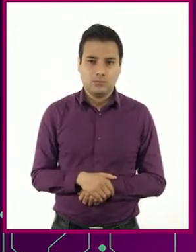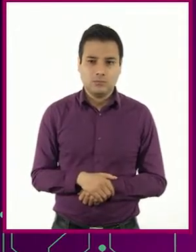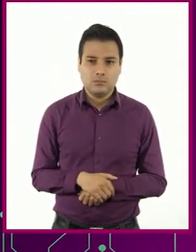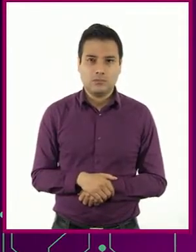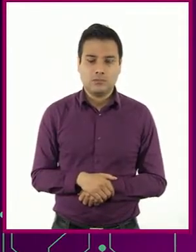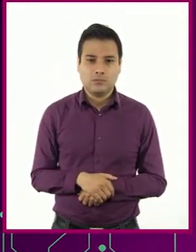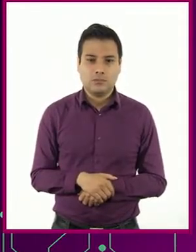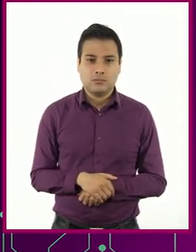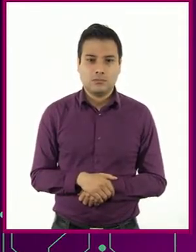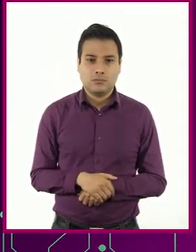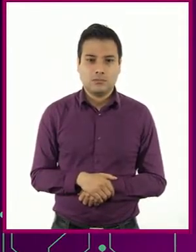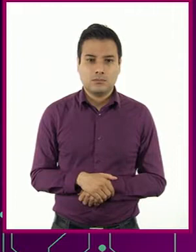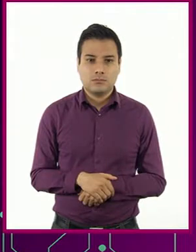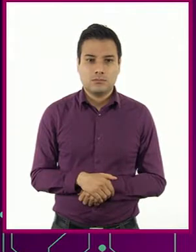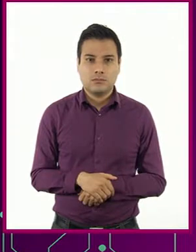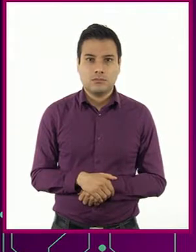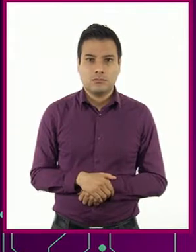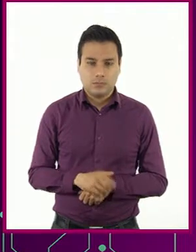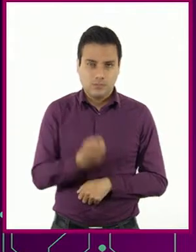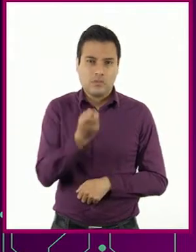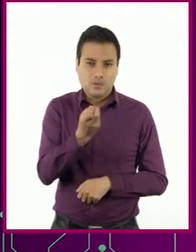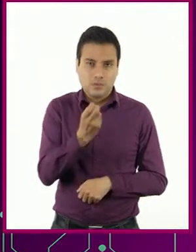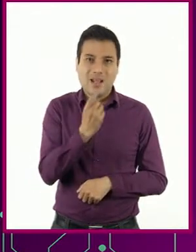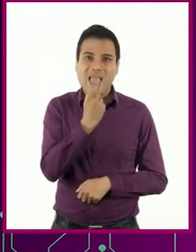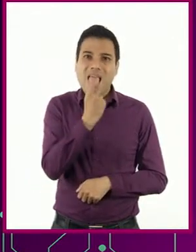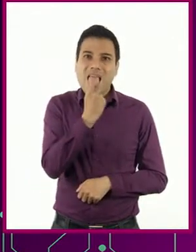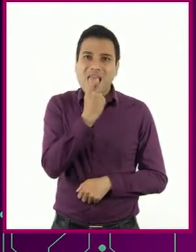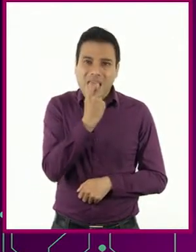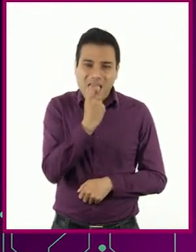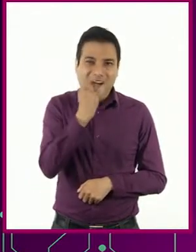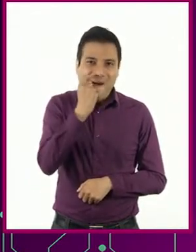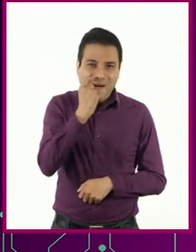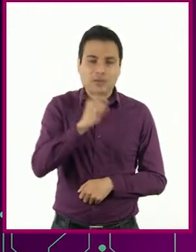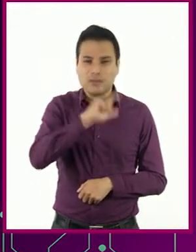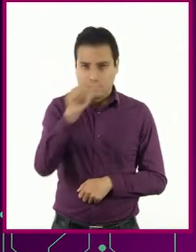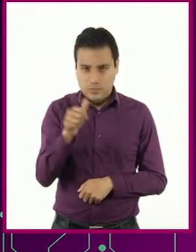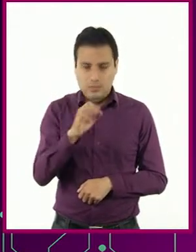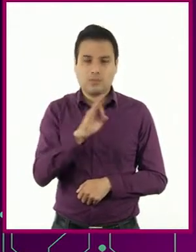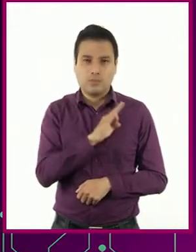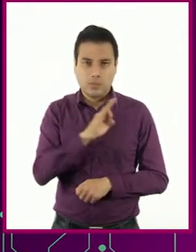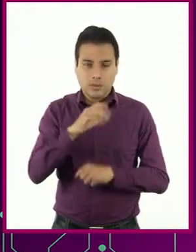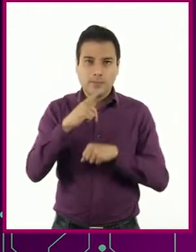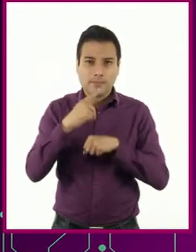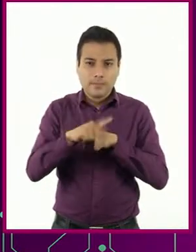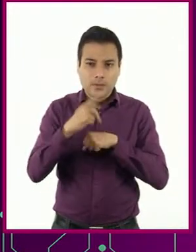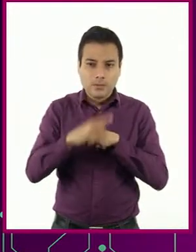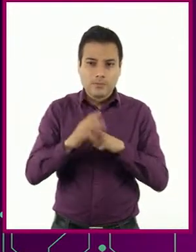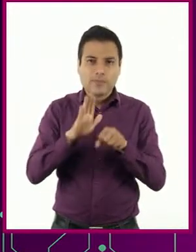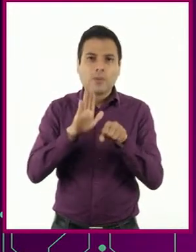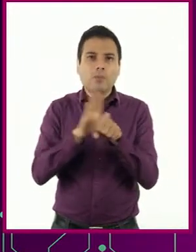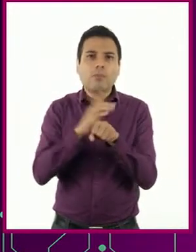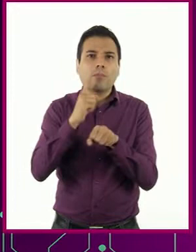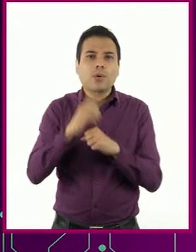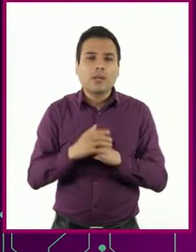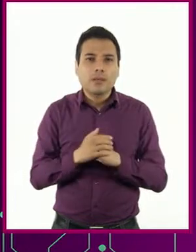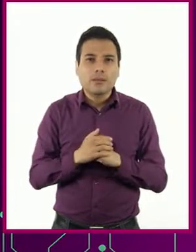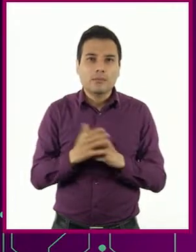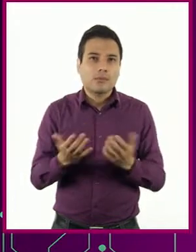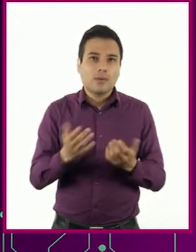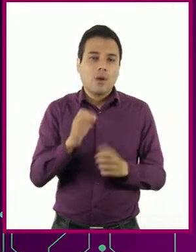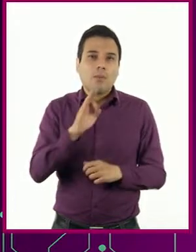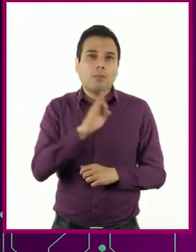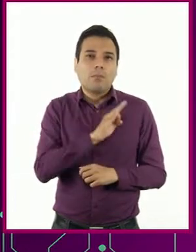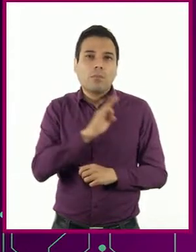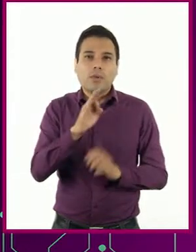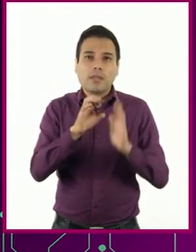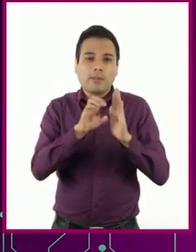Definitivamente este tipo de artefactos sí nos pueden provocar esto, porque al traerlos en boca cabe la posibilidad que en una